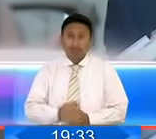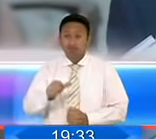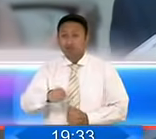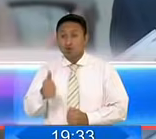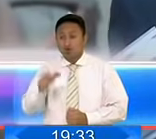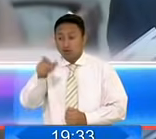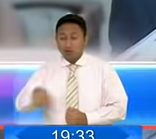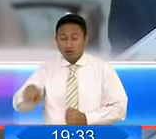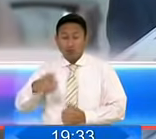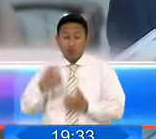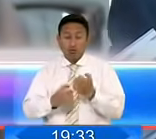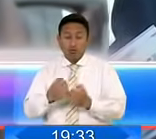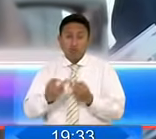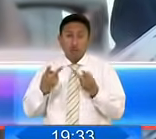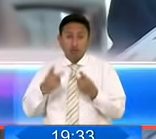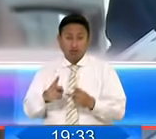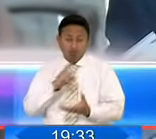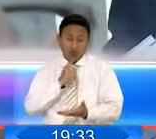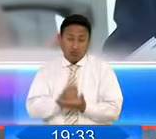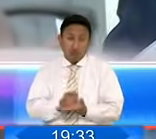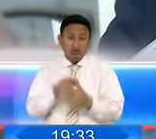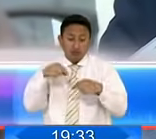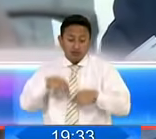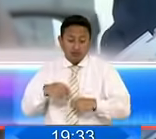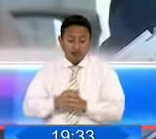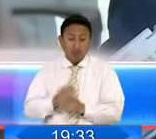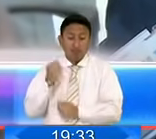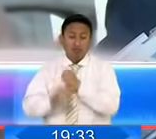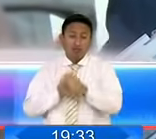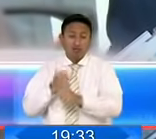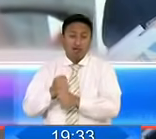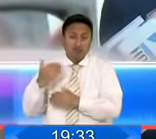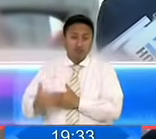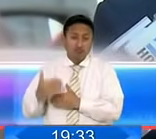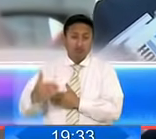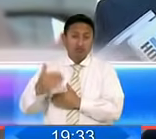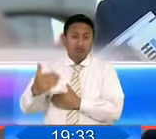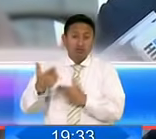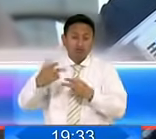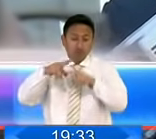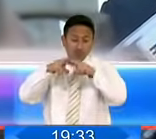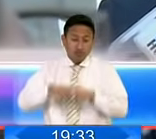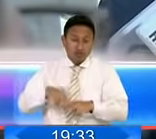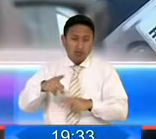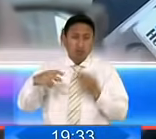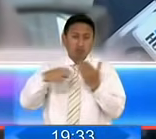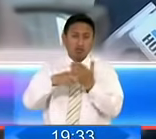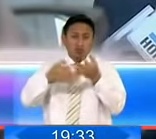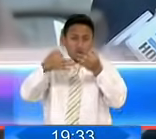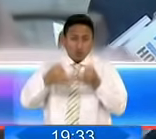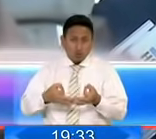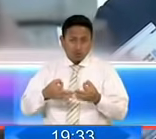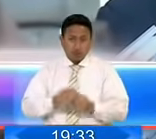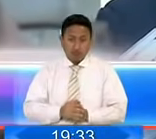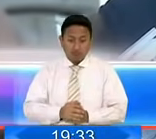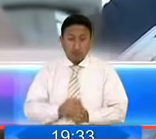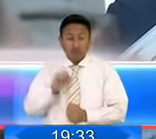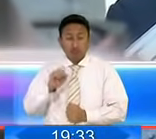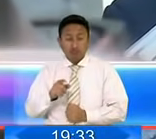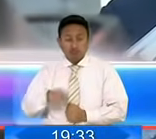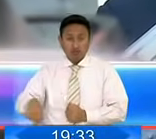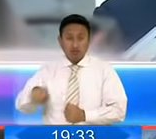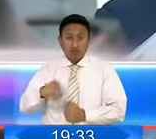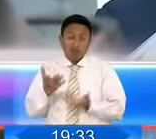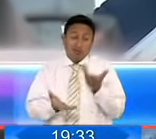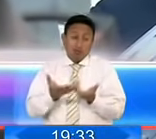solucionar, porque también es cierto que durante muchísimos años no se ha revisado una tarifa justa y el sector posiblemente